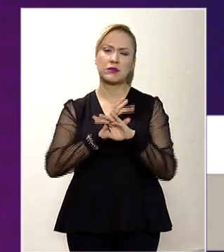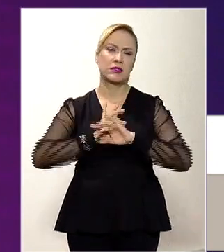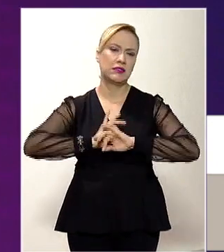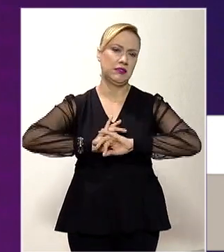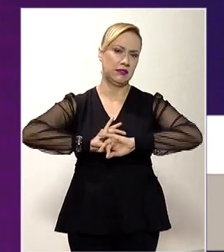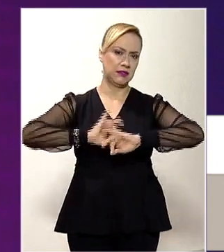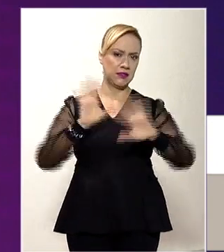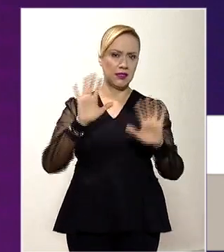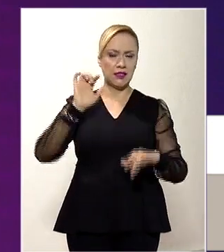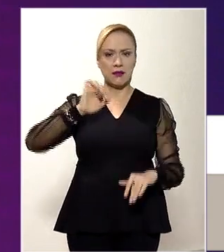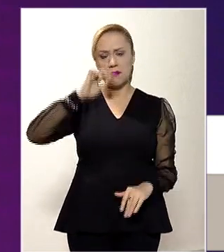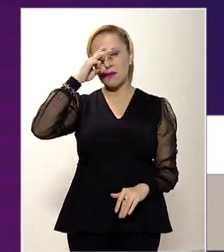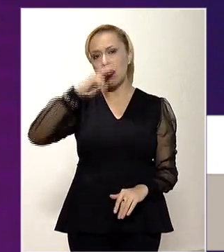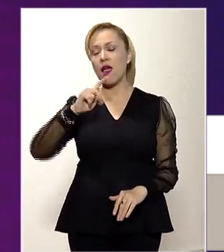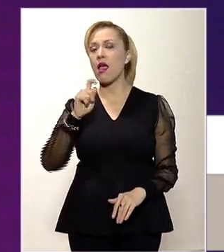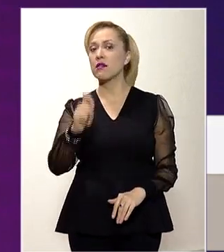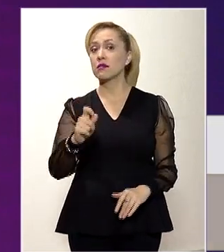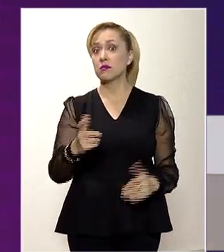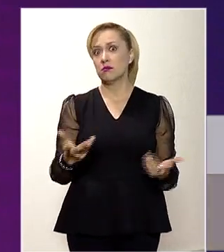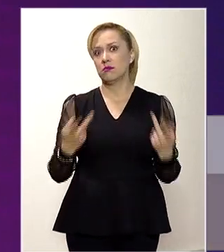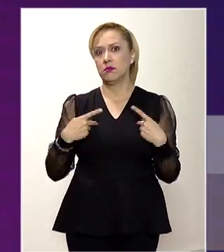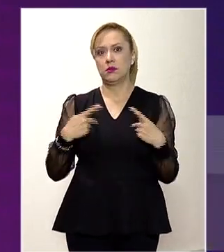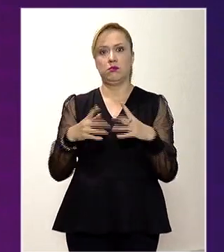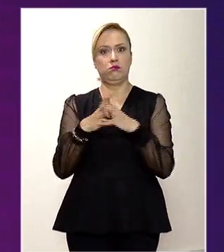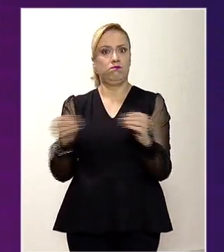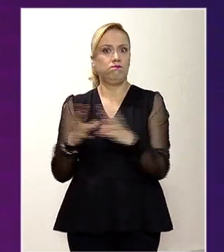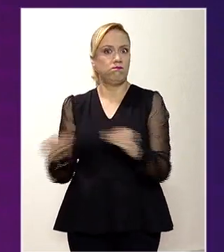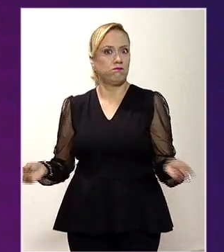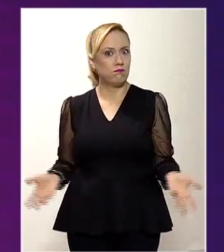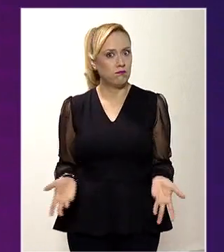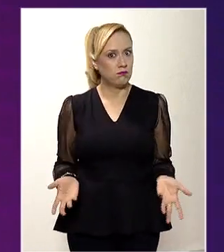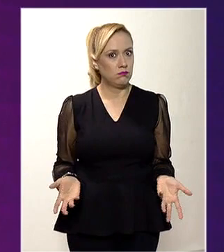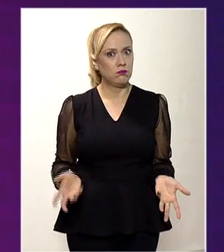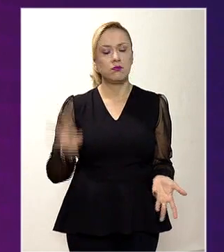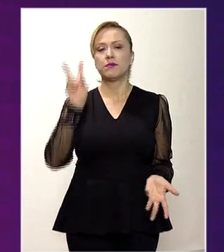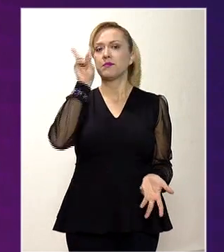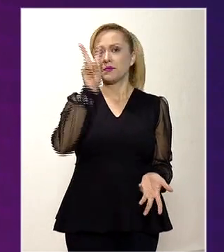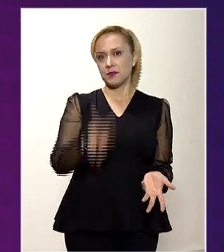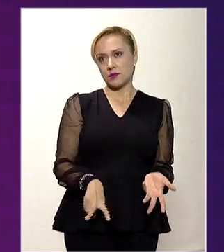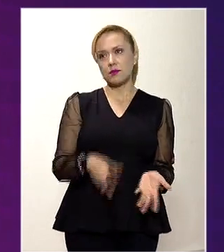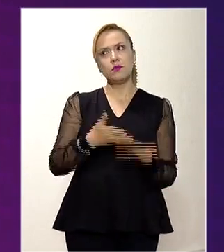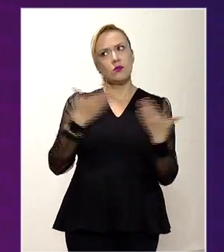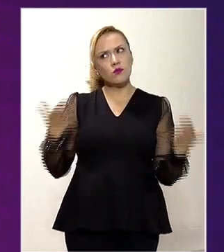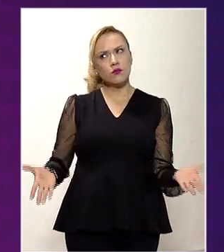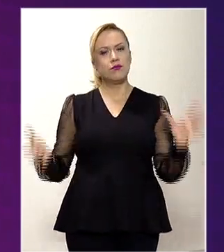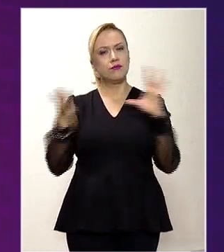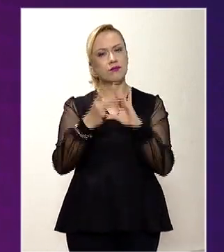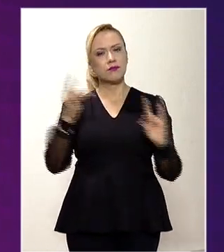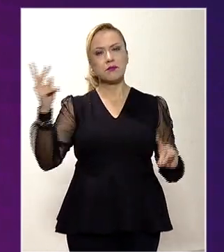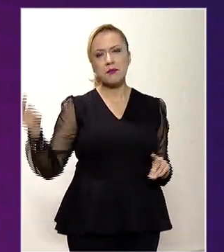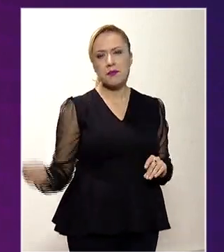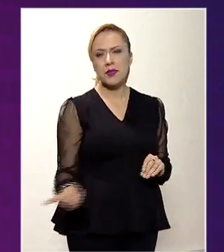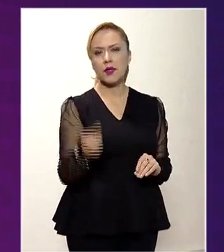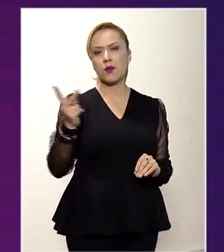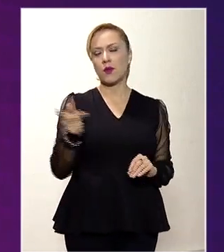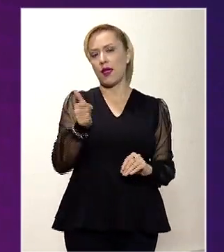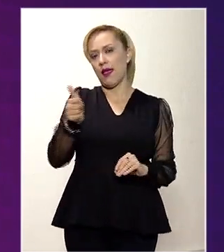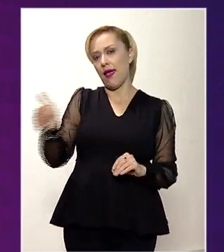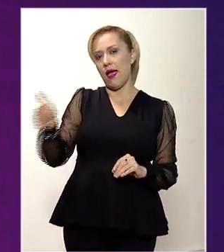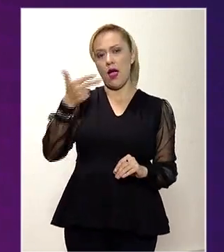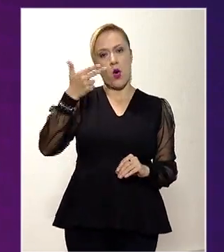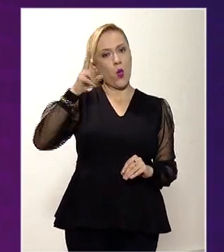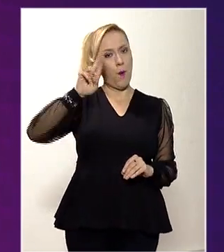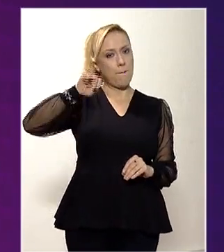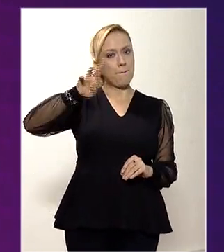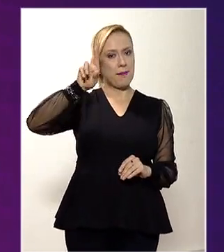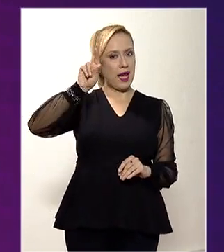para nuestro país, como es la desaparición de personas. Y volvemos con una pregunta para Humberto,